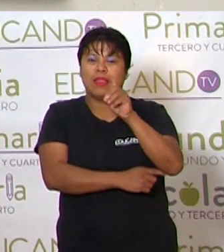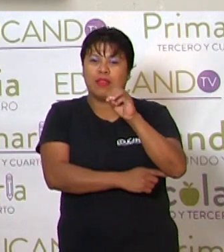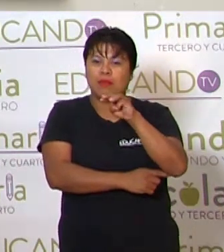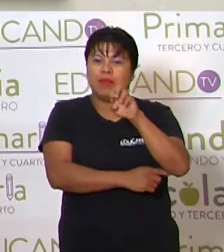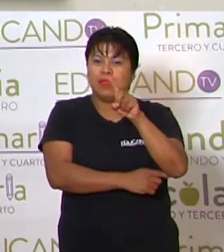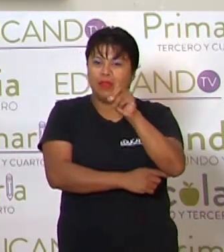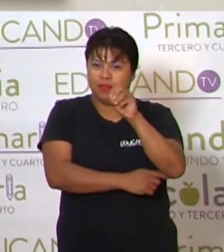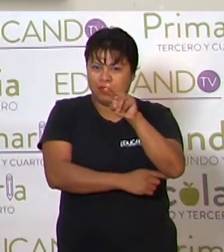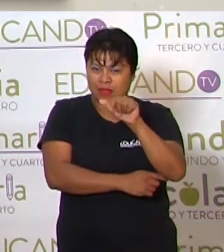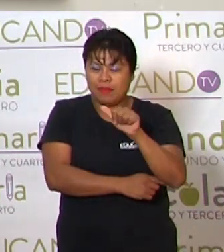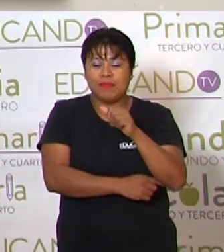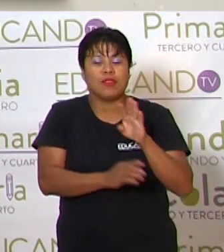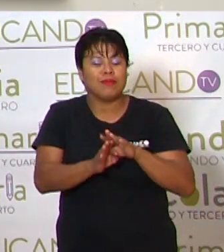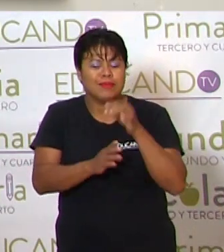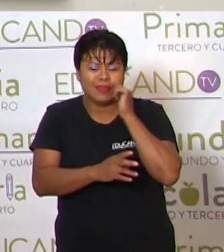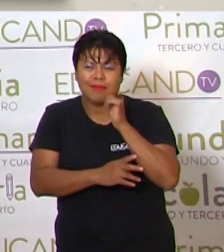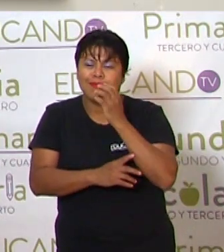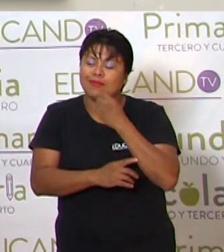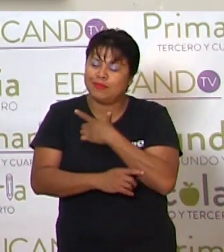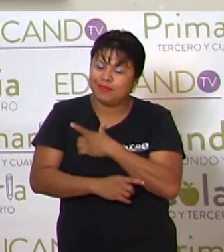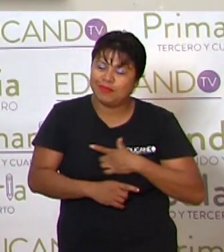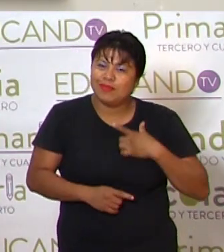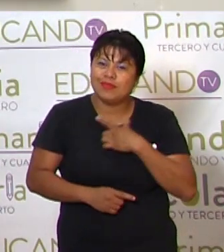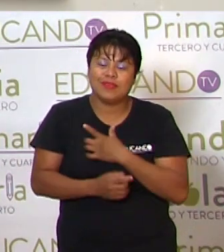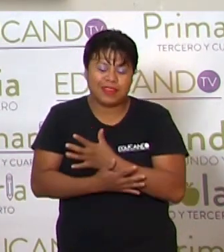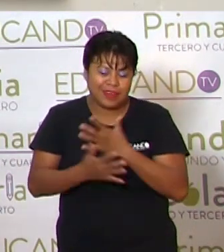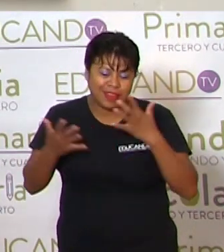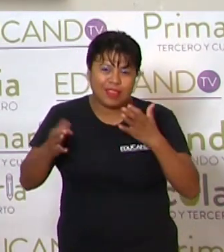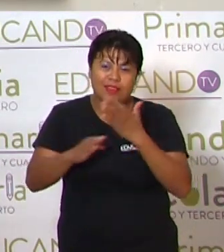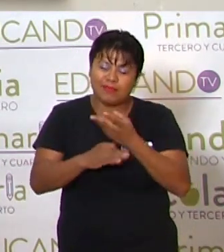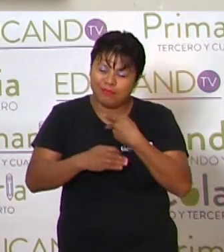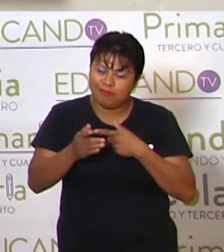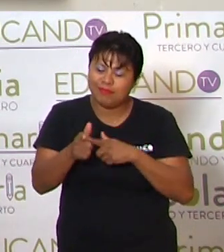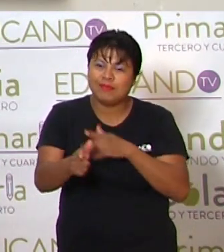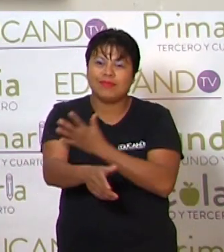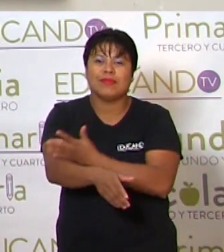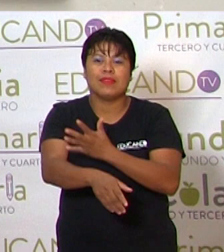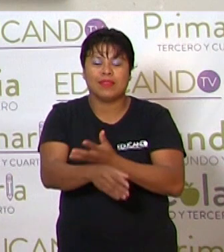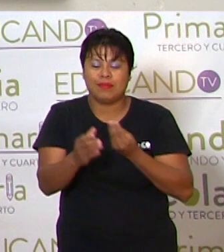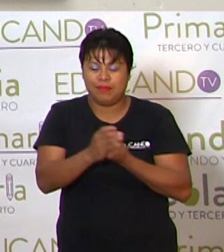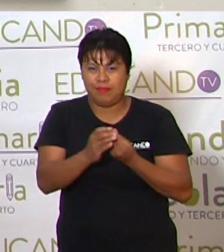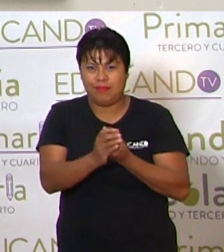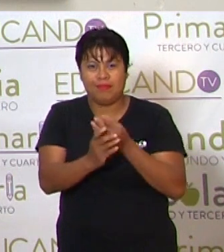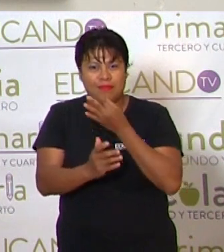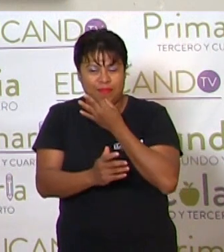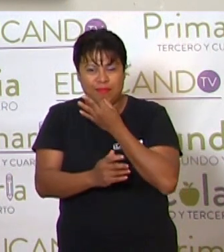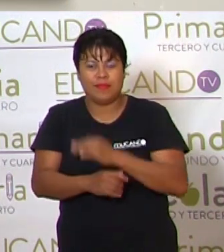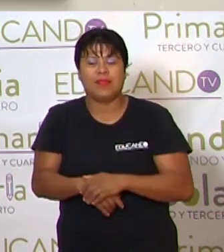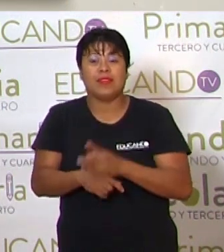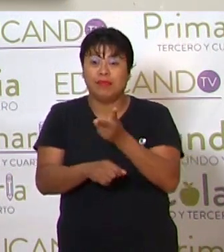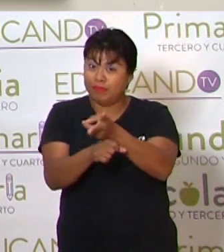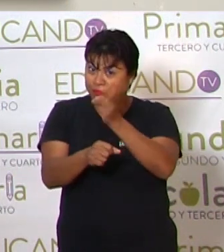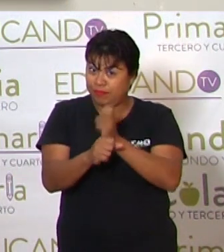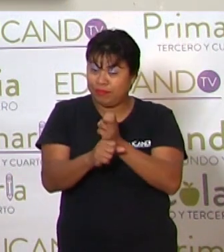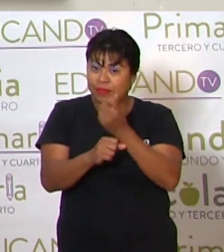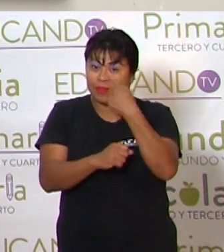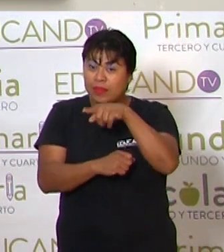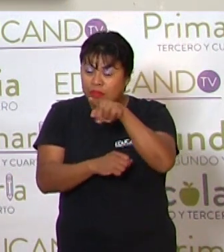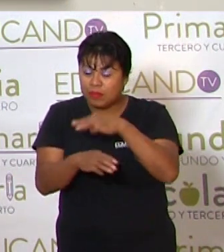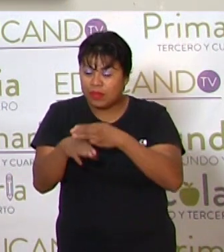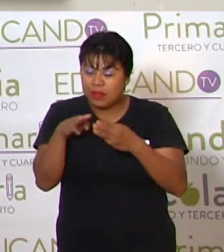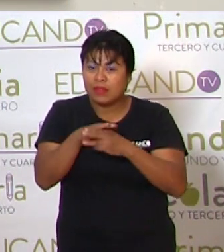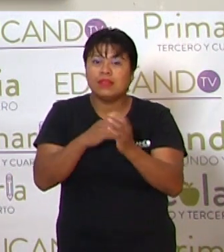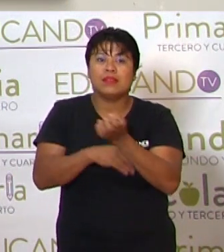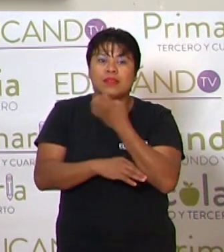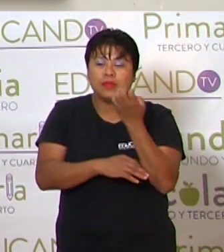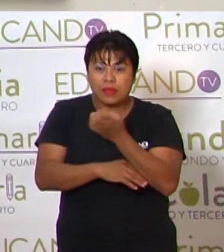Armando Mendoza. Y como siempre, es un gusto enorme el que nos sigas acompañando a lo largo de todos estos minutos. Te invito para que con tus